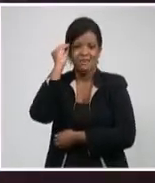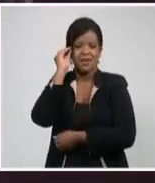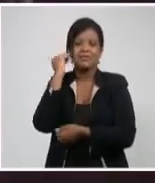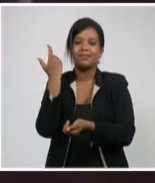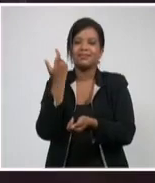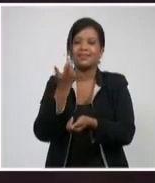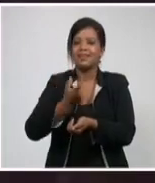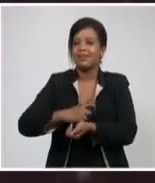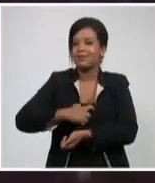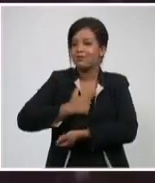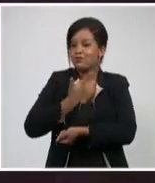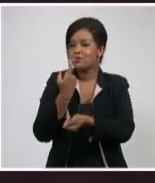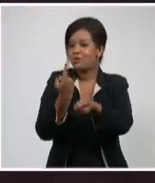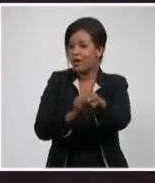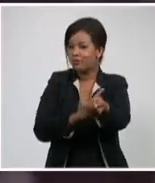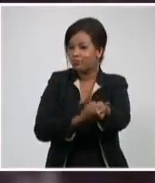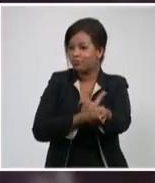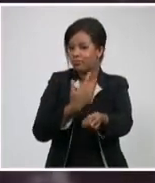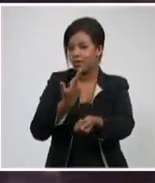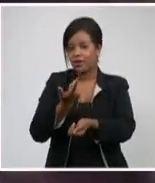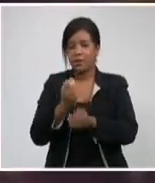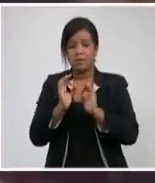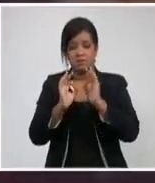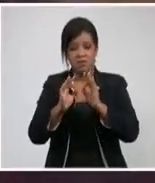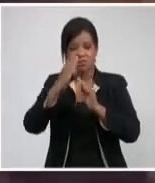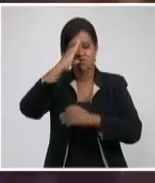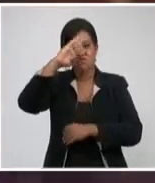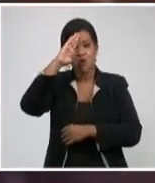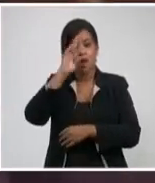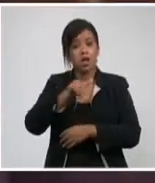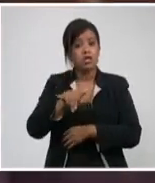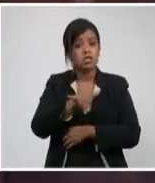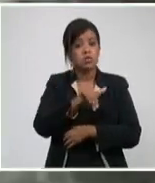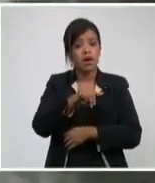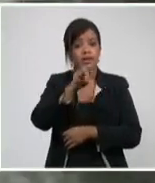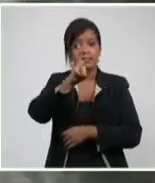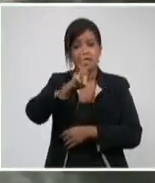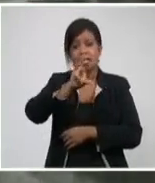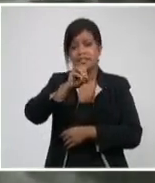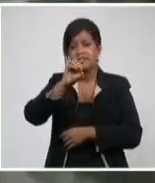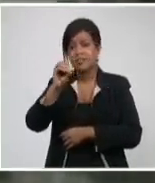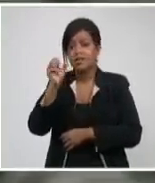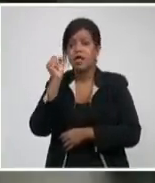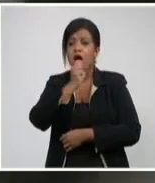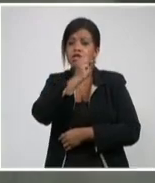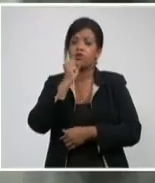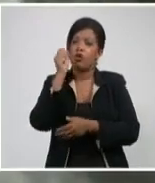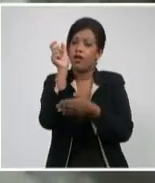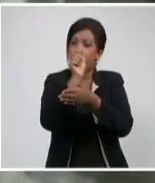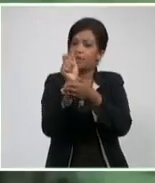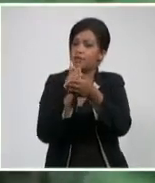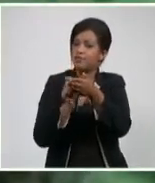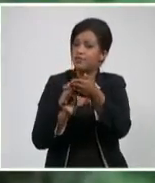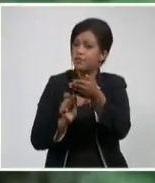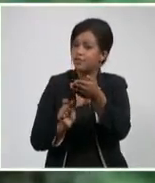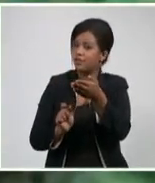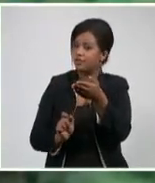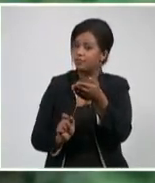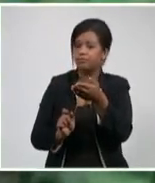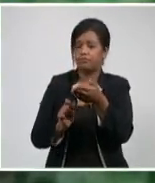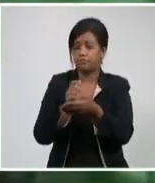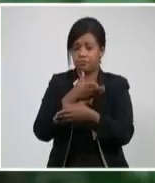cubanas más oriundas y dio vida a más de 300 canciones. Ya me voy de tu